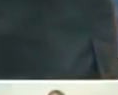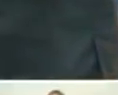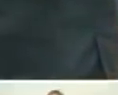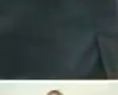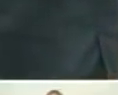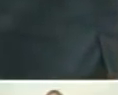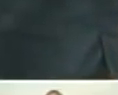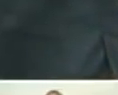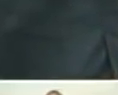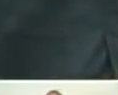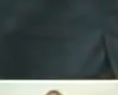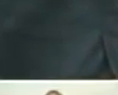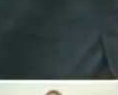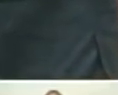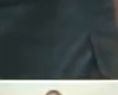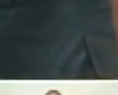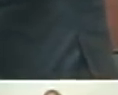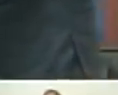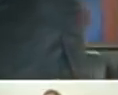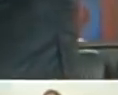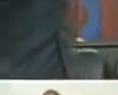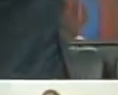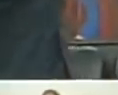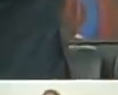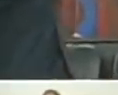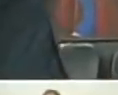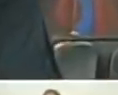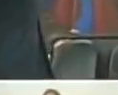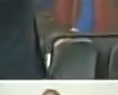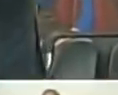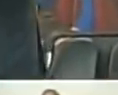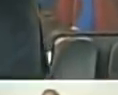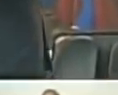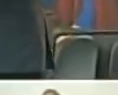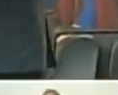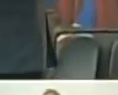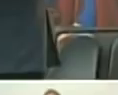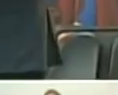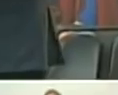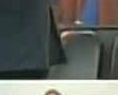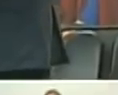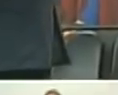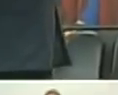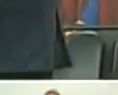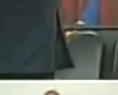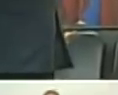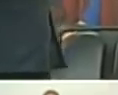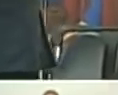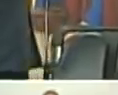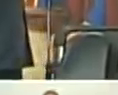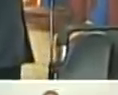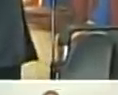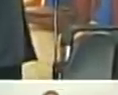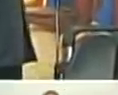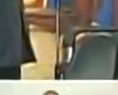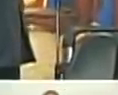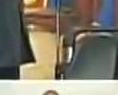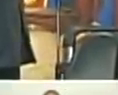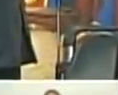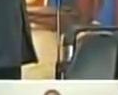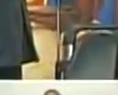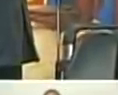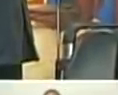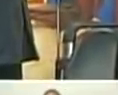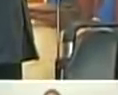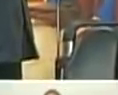bautizarla. ¿Ah? Ramonet también, la mano, la mano inocente de Ramonet, a la una, a las